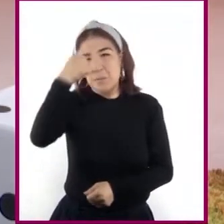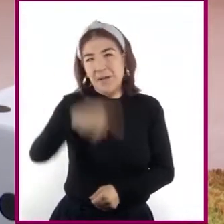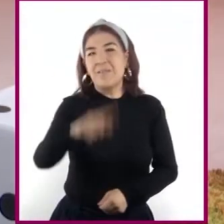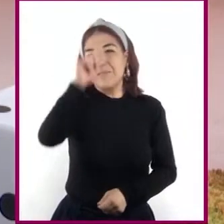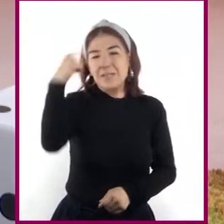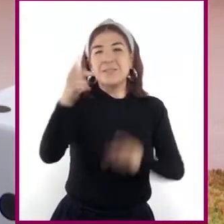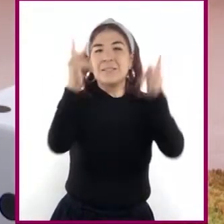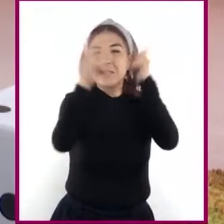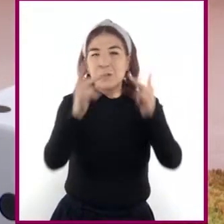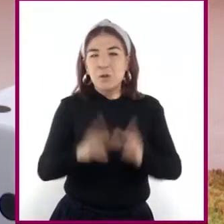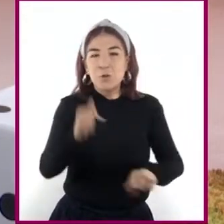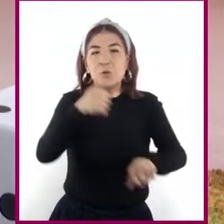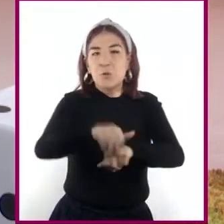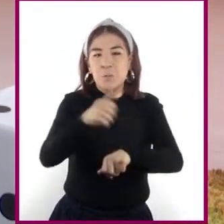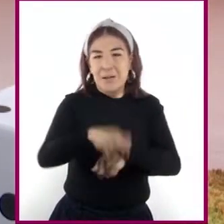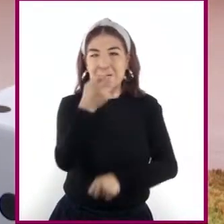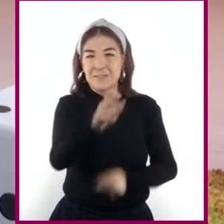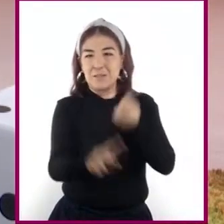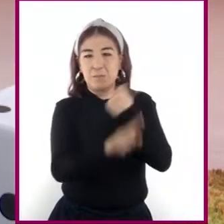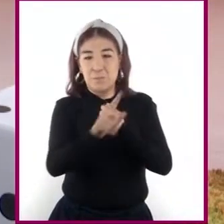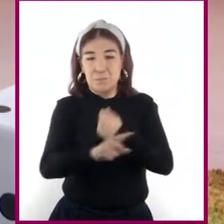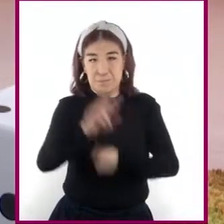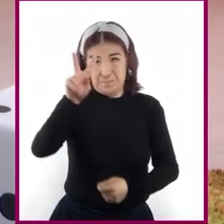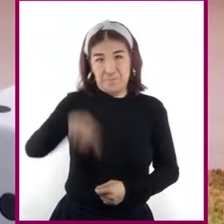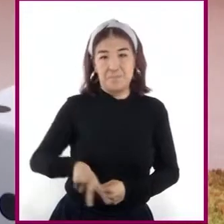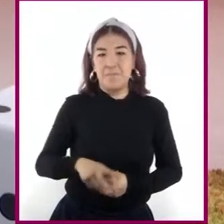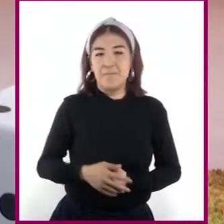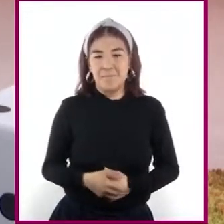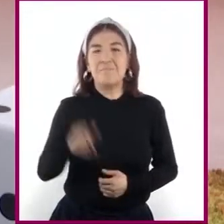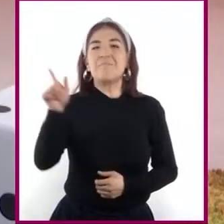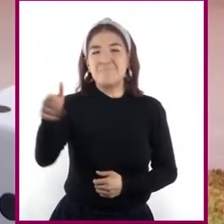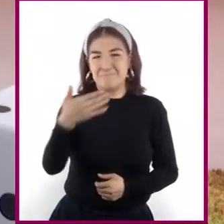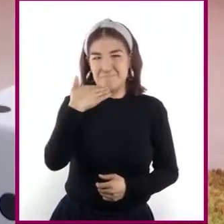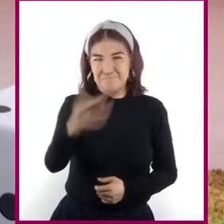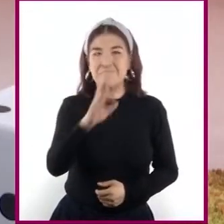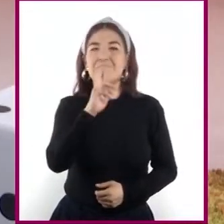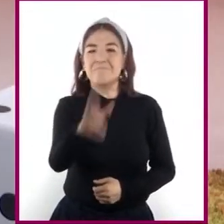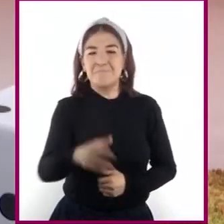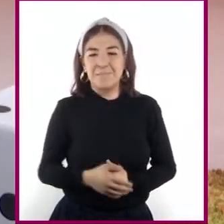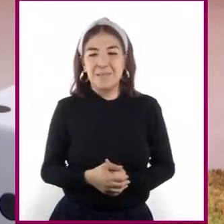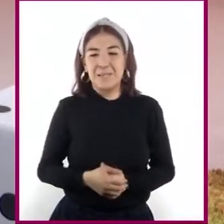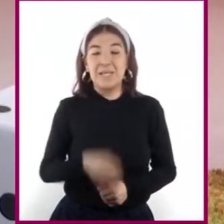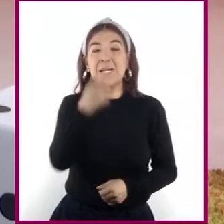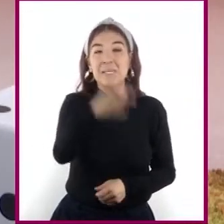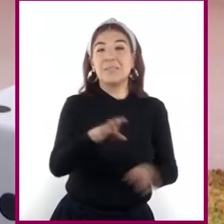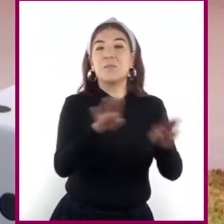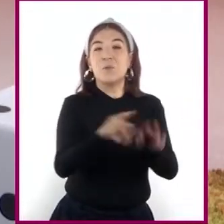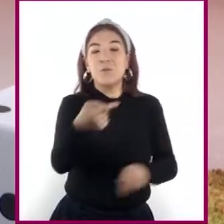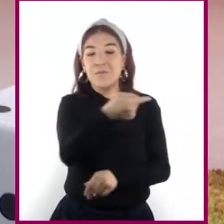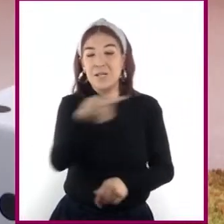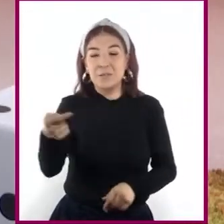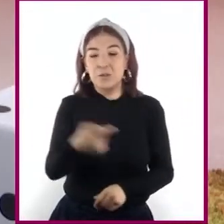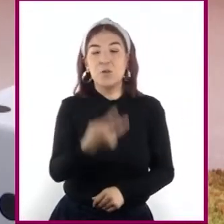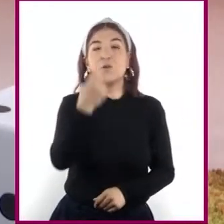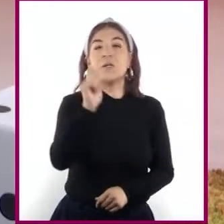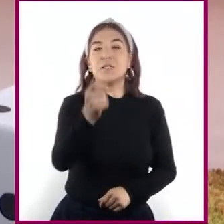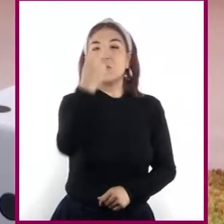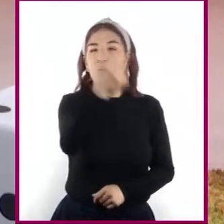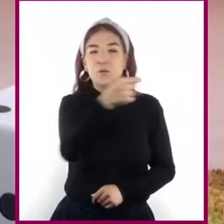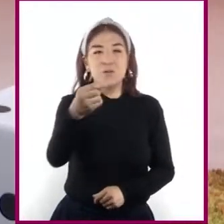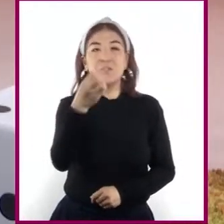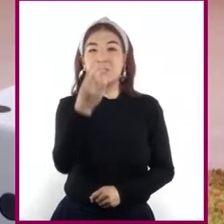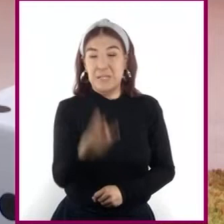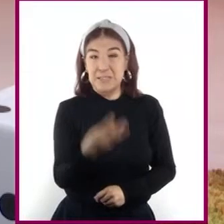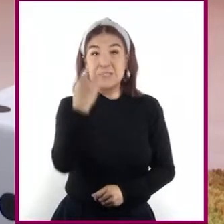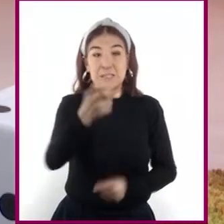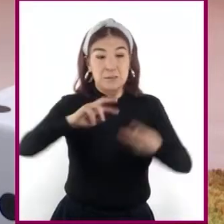la comparación entre los datos del problema, ¿cierto? Muy buena solución, Daniel. ya que algunas fracciones como 2/3, al